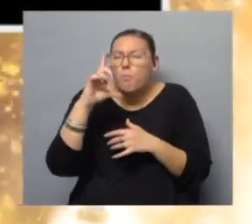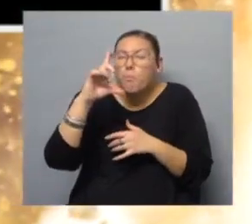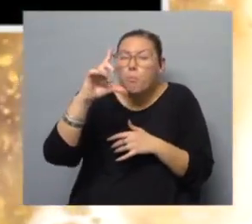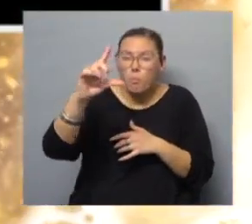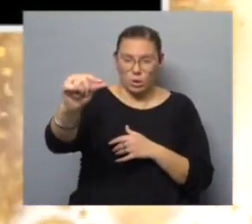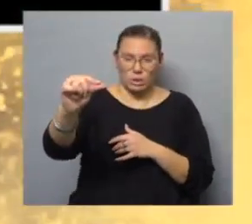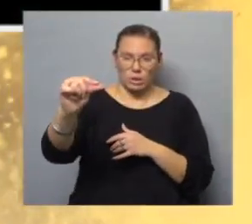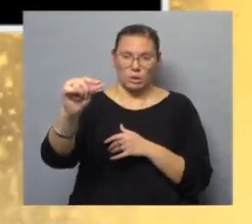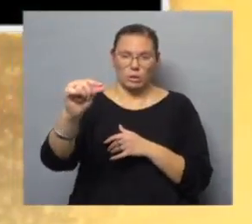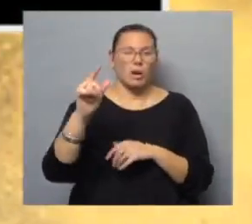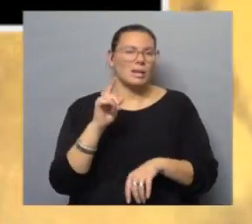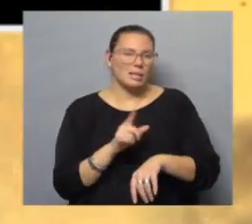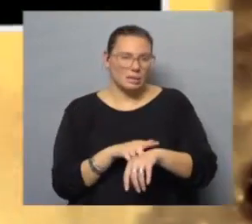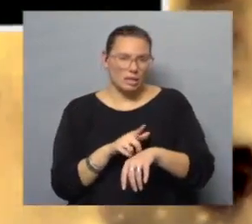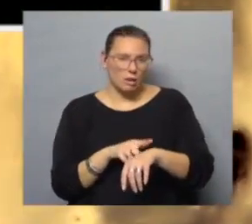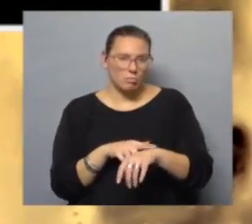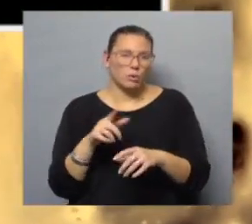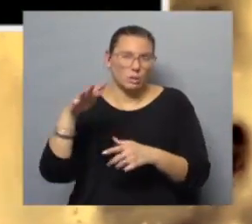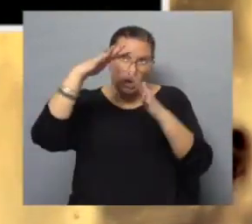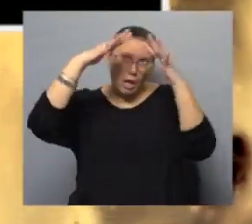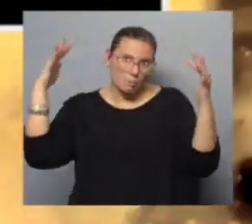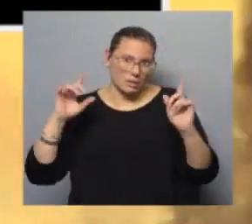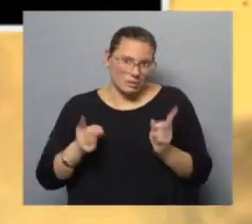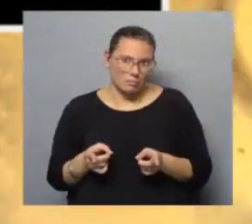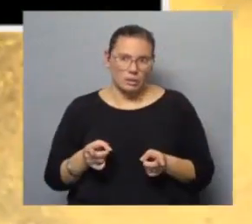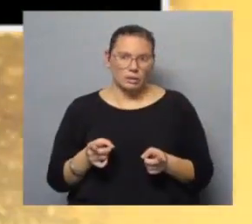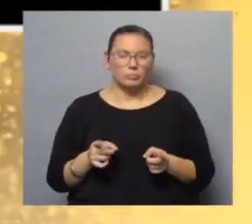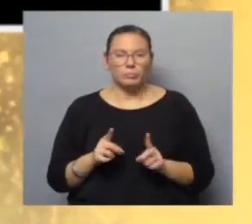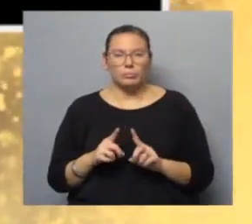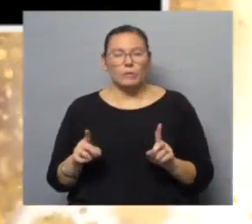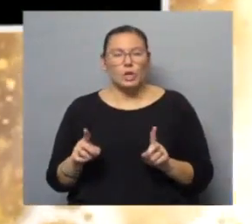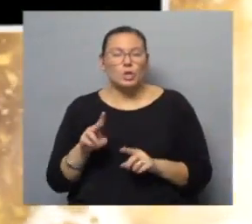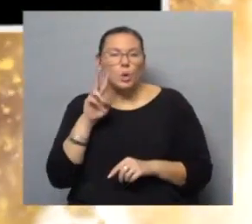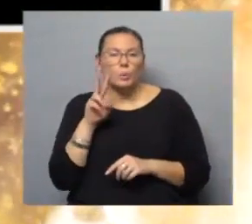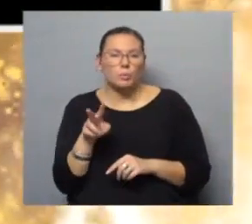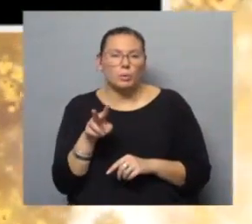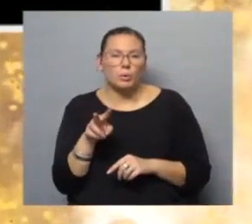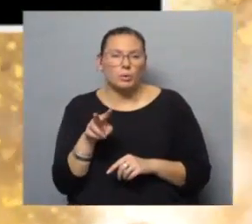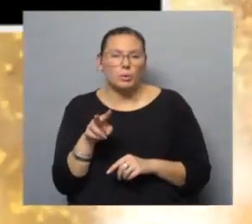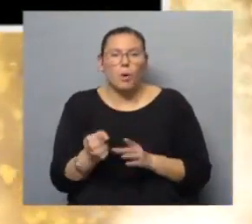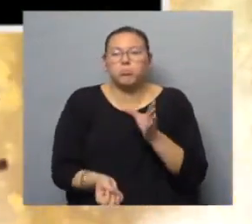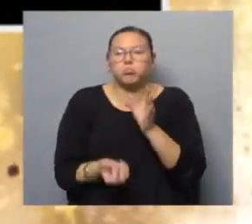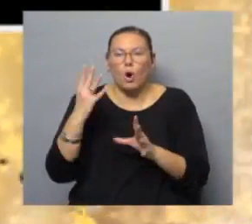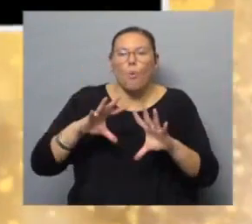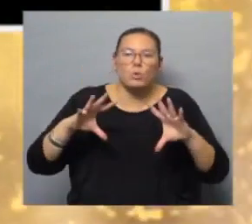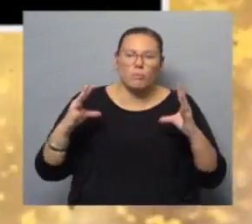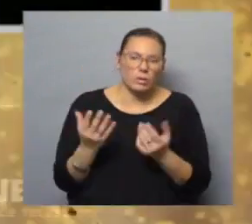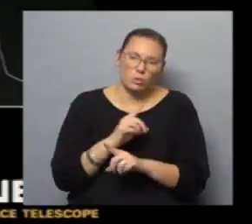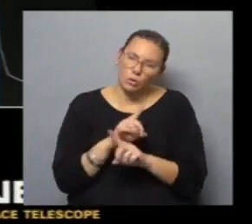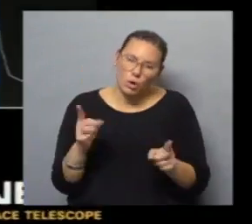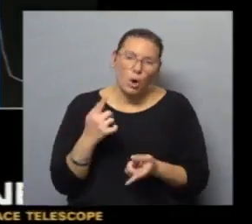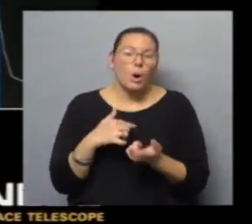lejanos en el tiempo y en el espacio. No estamos observando digamos, el origen del universo, pero